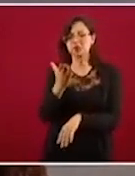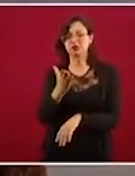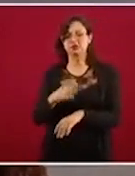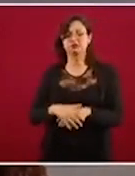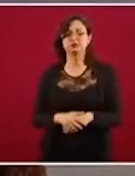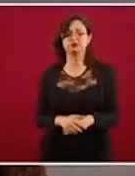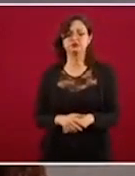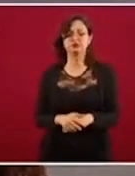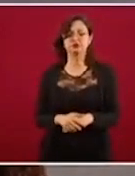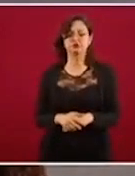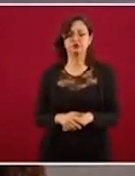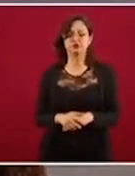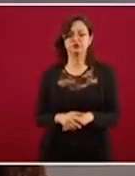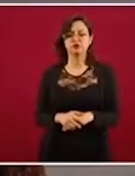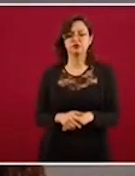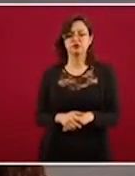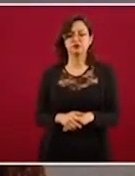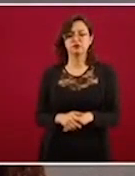Habían dos